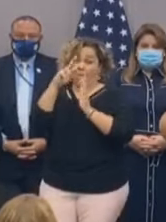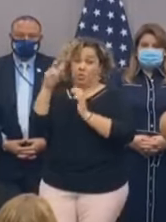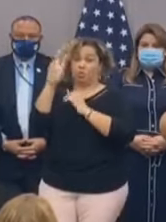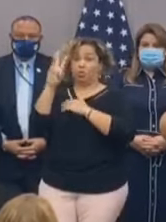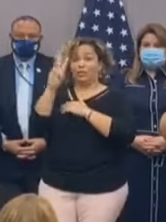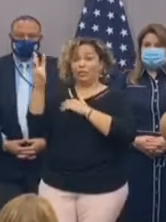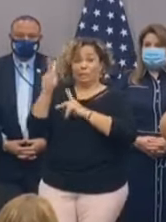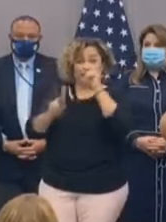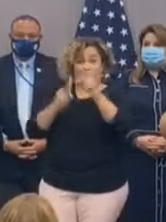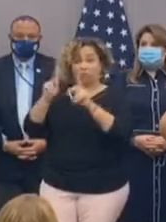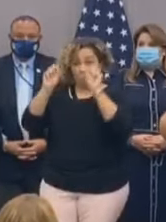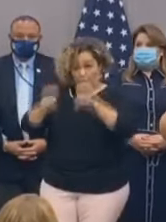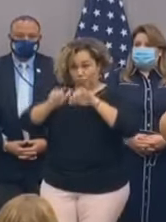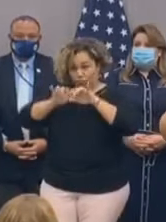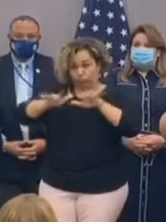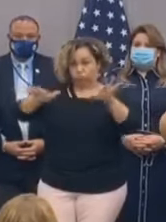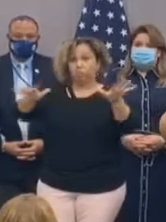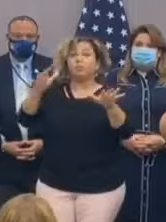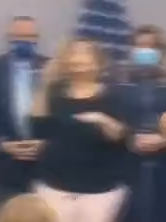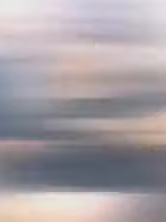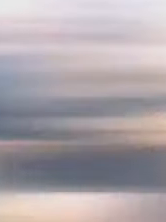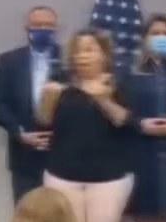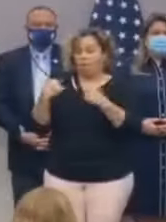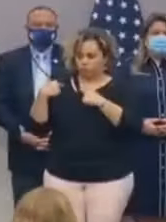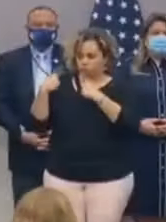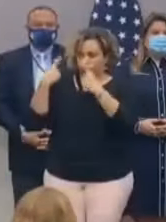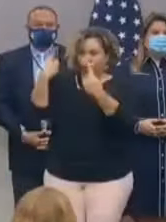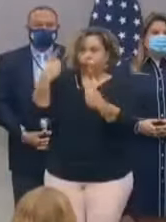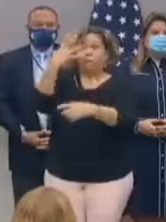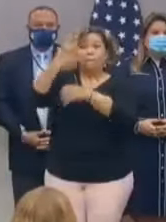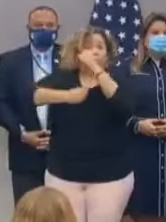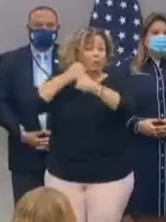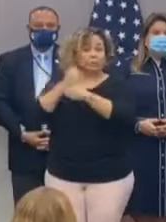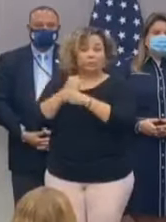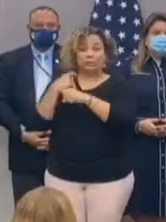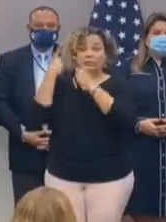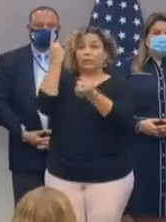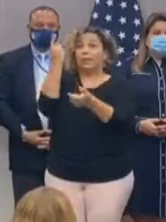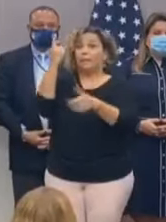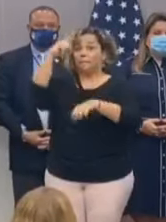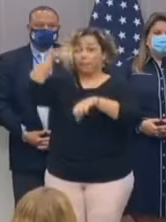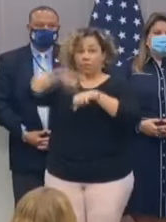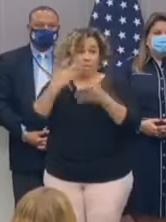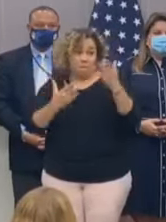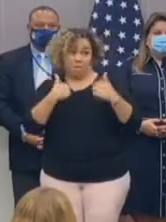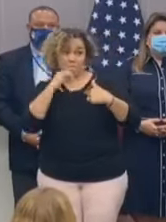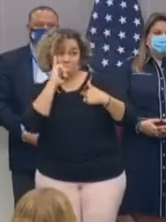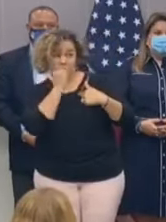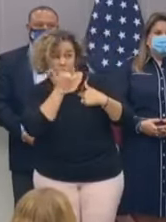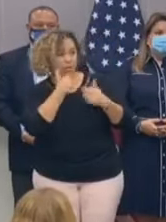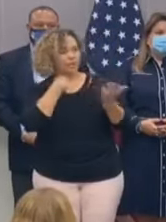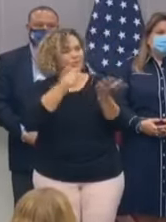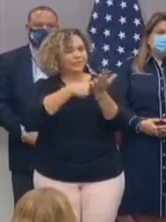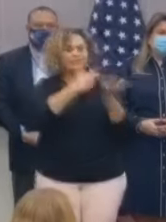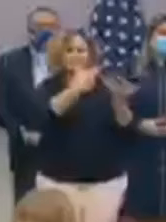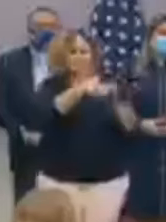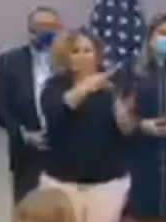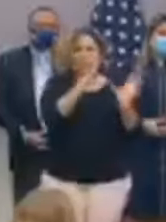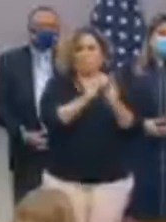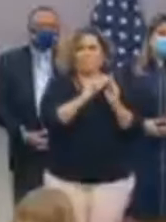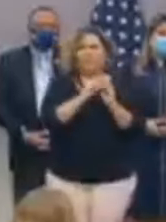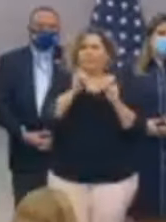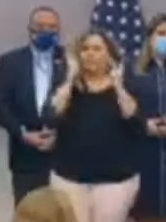84.266 personas de ser necesario. Por primera vez en muchísimos años, y me corrigen, y él lo hablamos